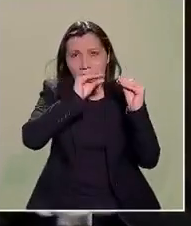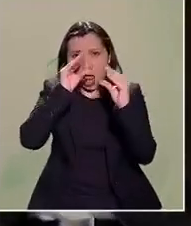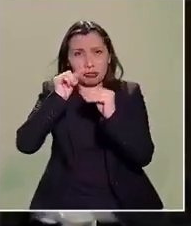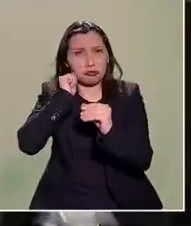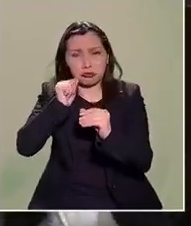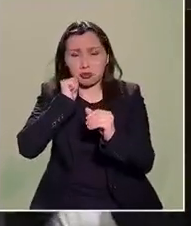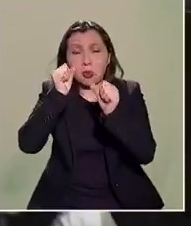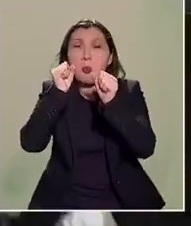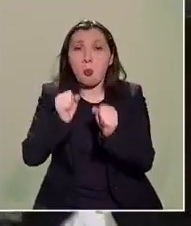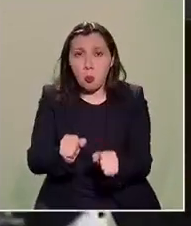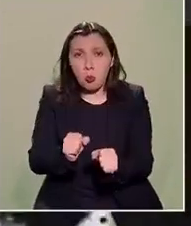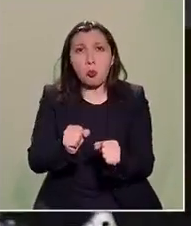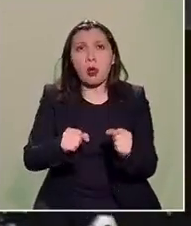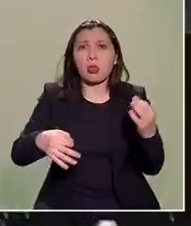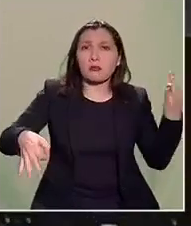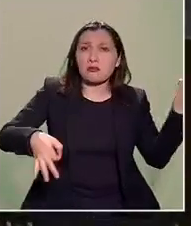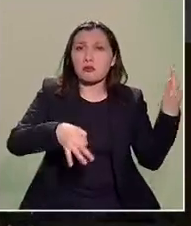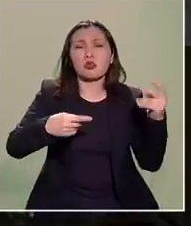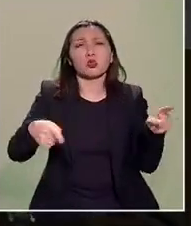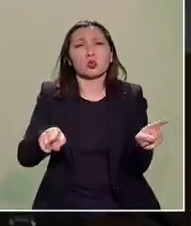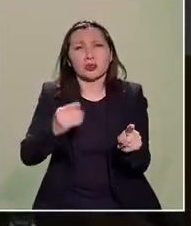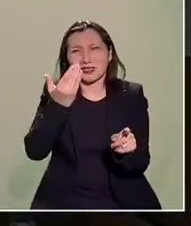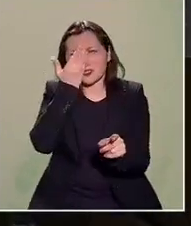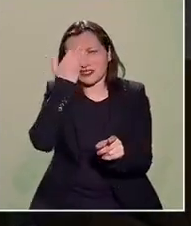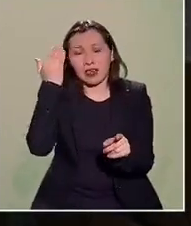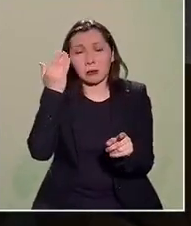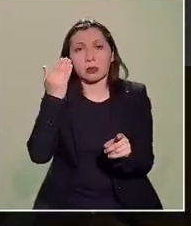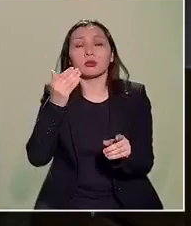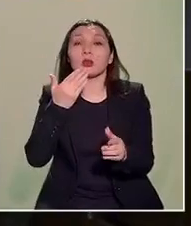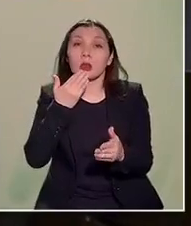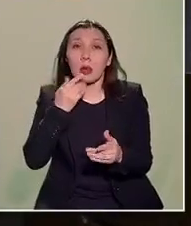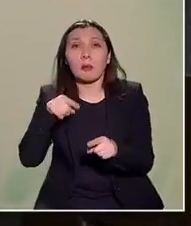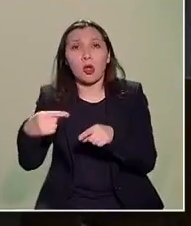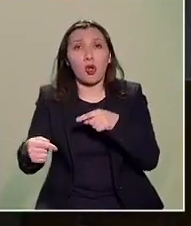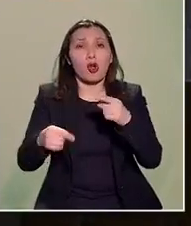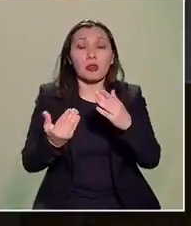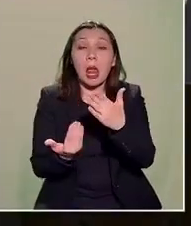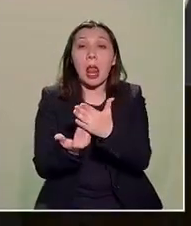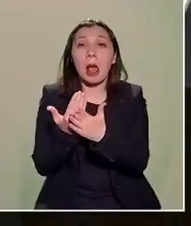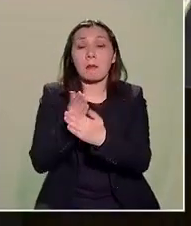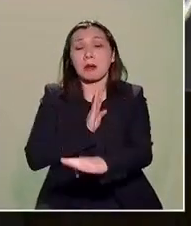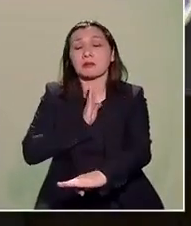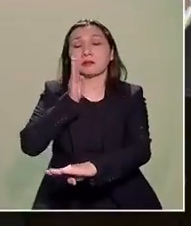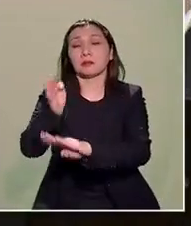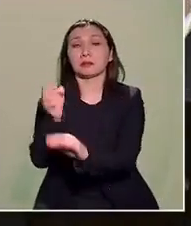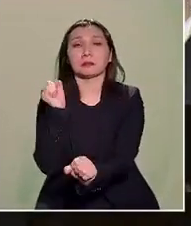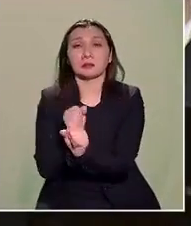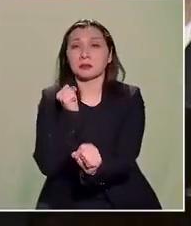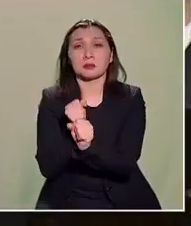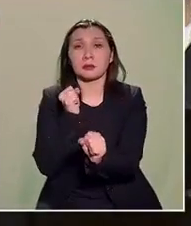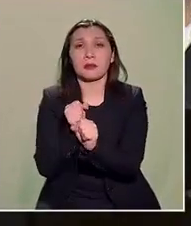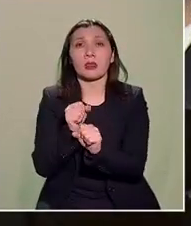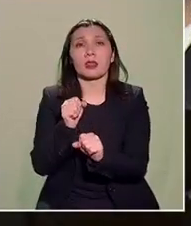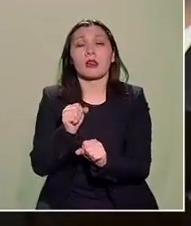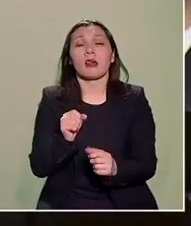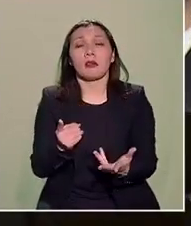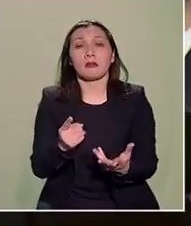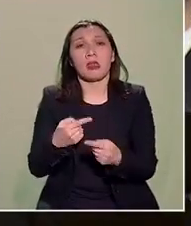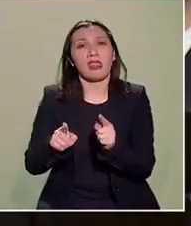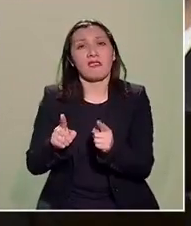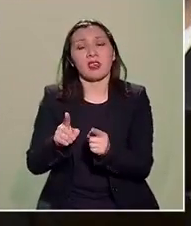puede tocar a bach schubert e ir en por y por la mañana su trabajo al swing